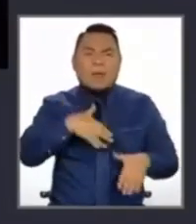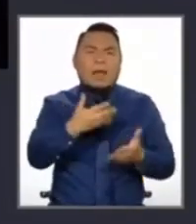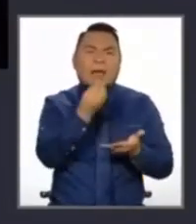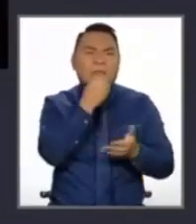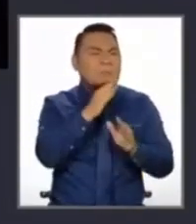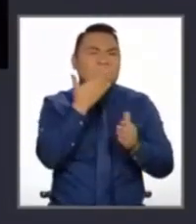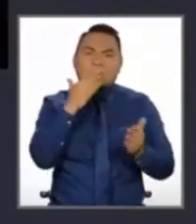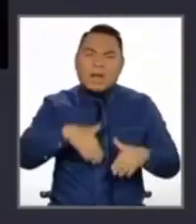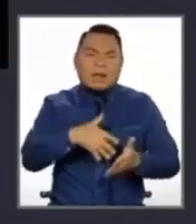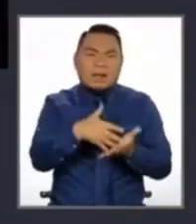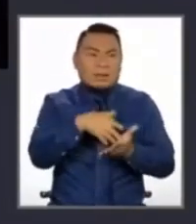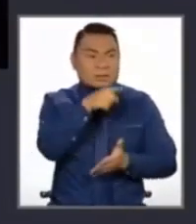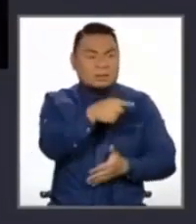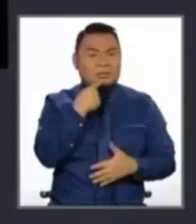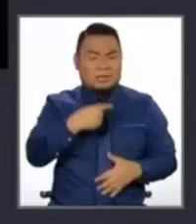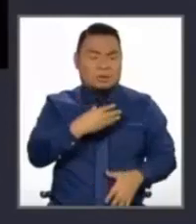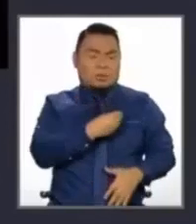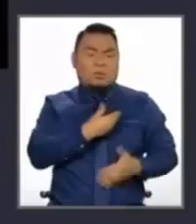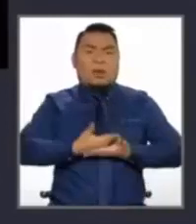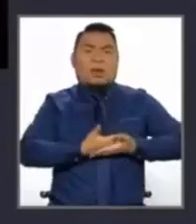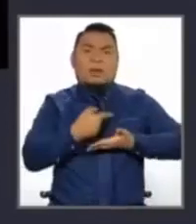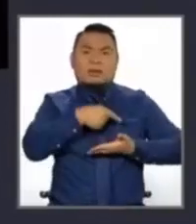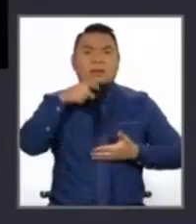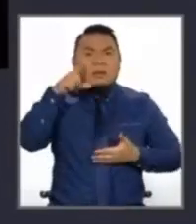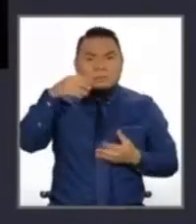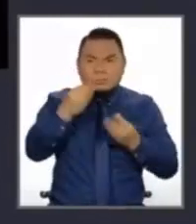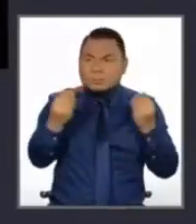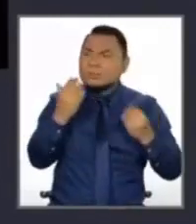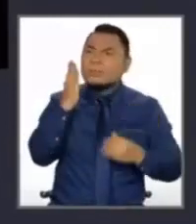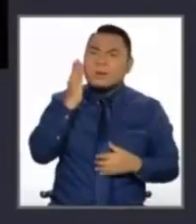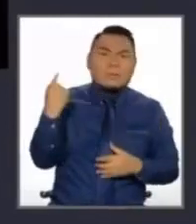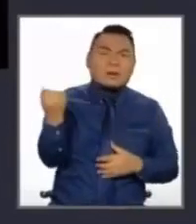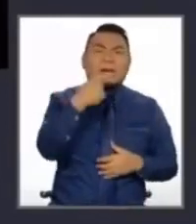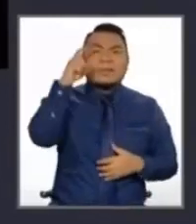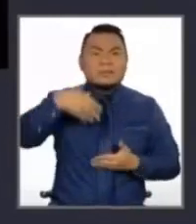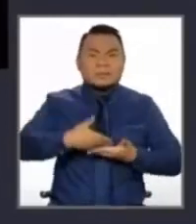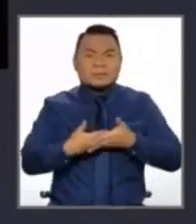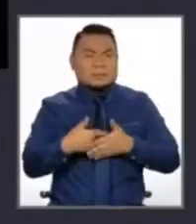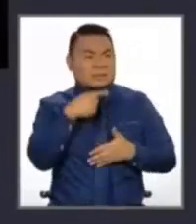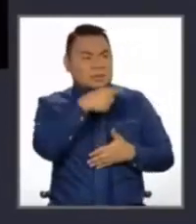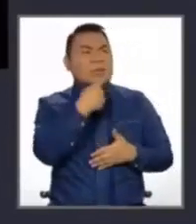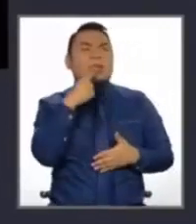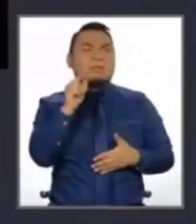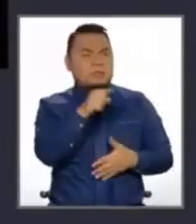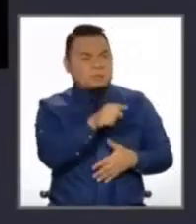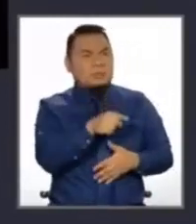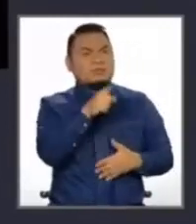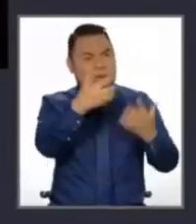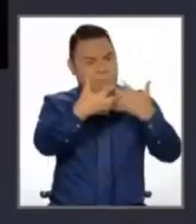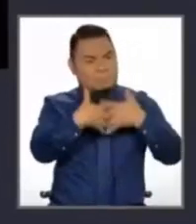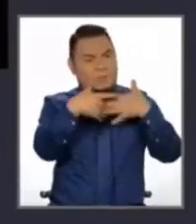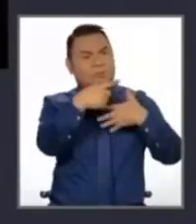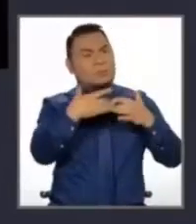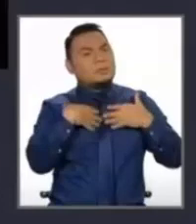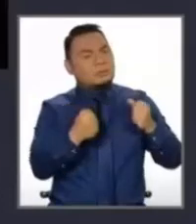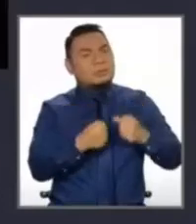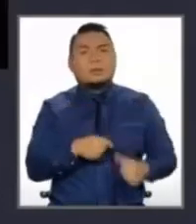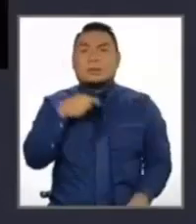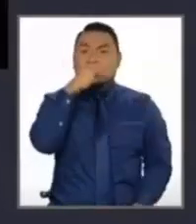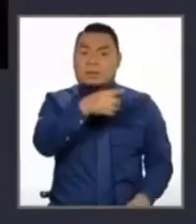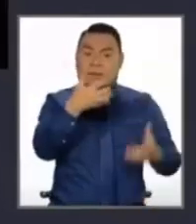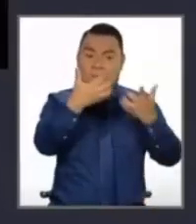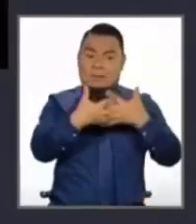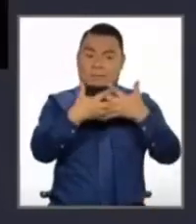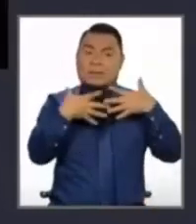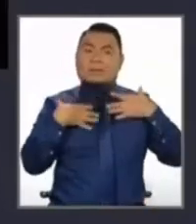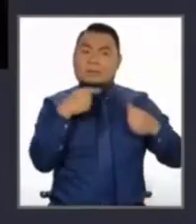el que descalifica la lactancia materna que tanto necesitan las madres de nuestro país. Usted es un empresario de la salud, ¿no? Y usted, como